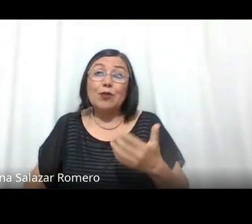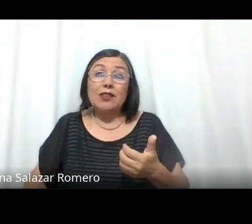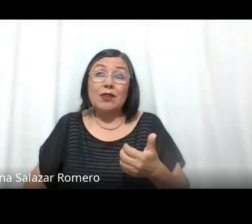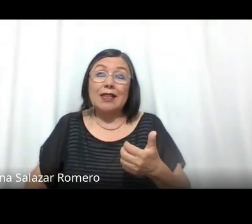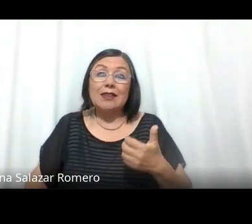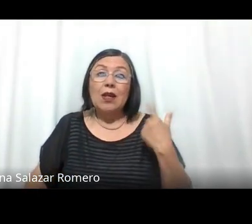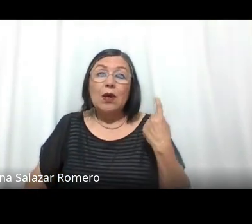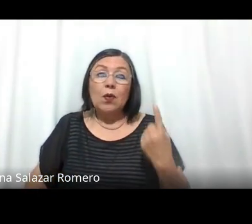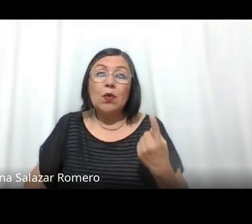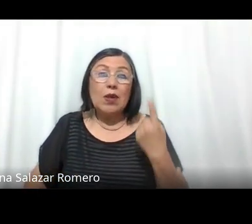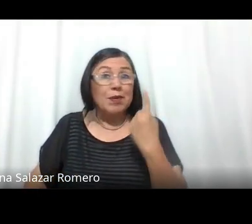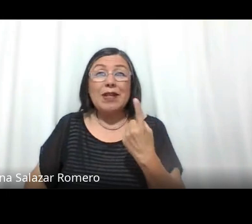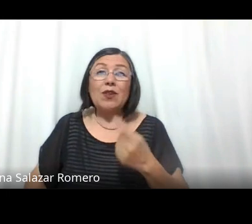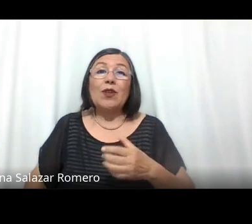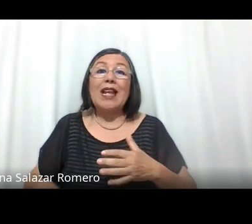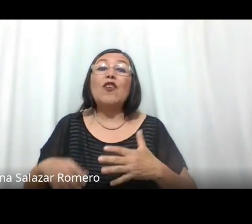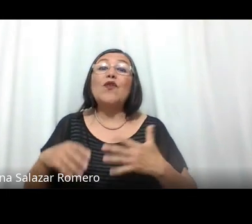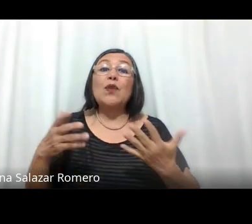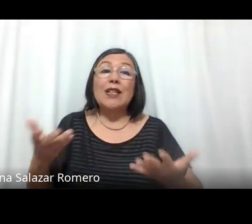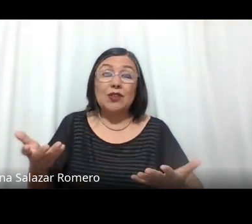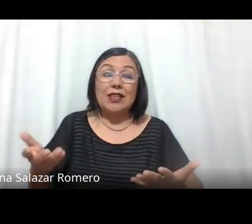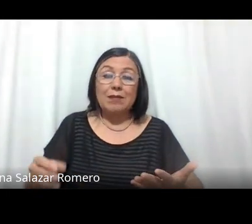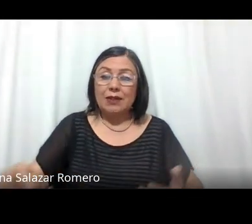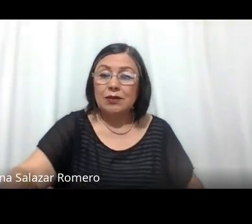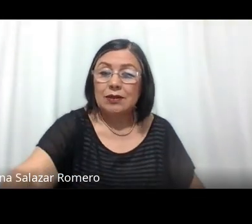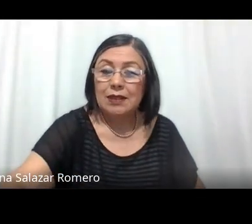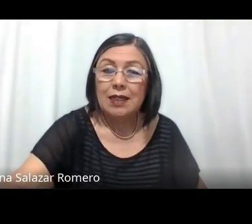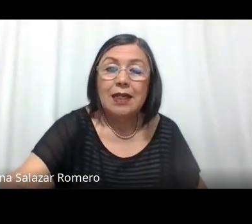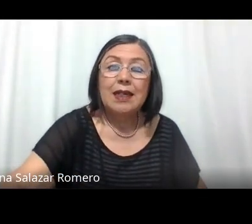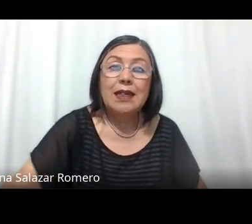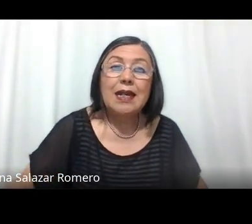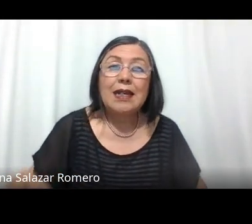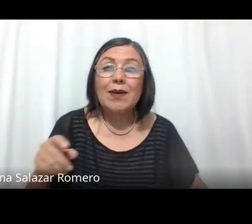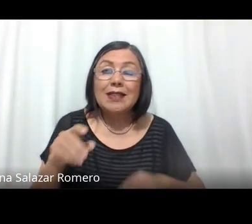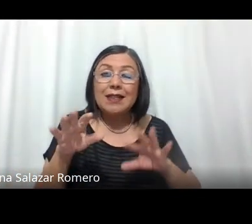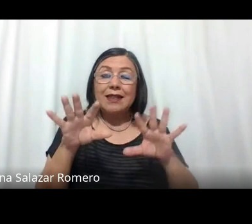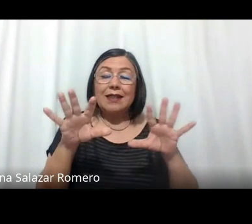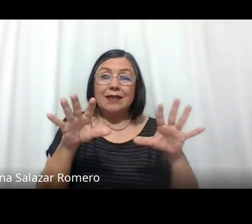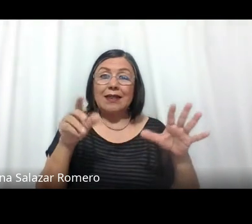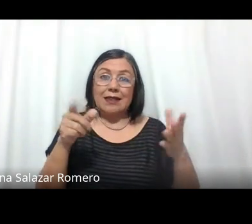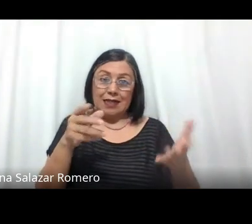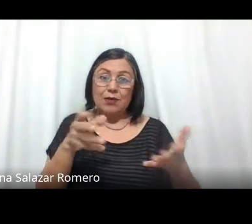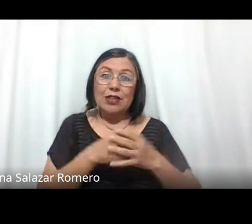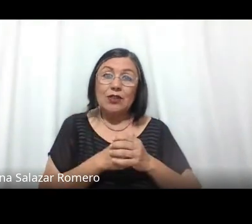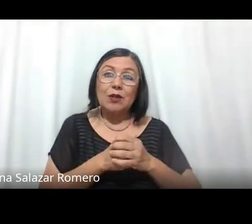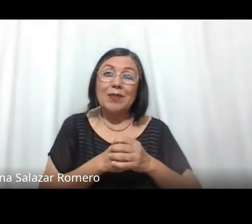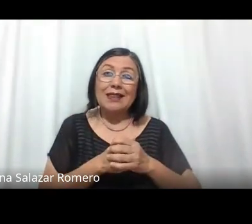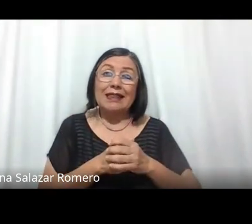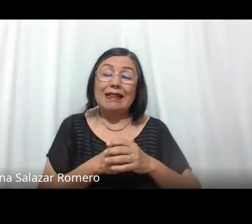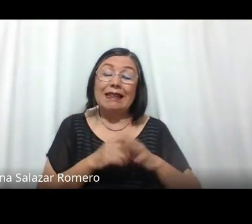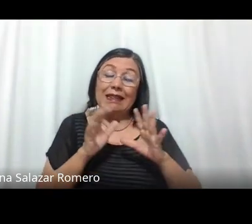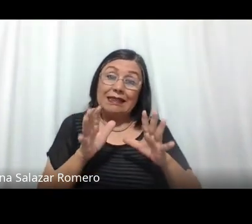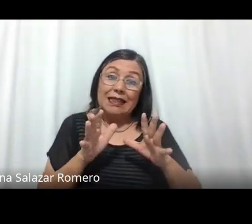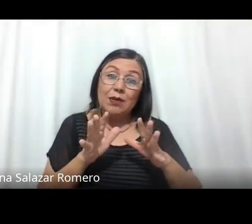parámetros formacionales. El primero, la configuración de la mano. Y en lengua de señas, en el libro que yo les